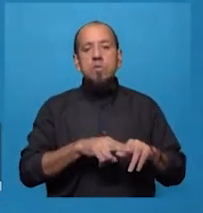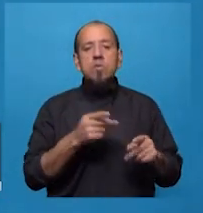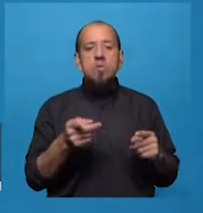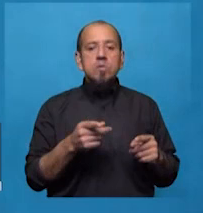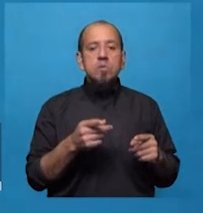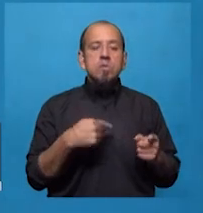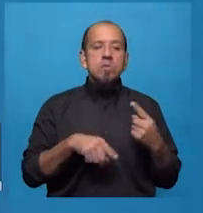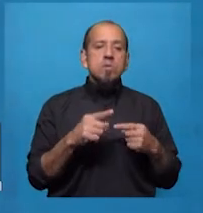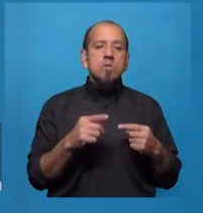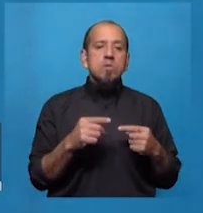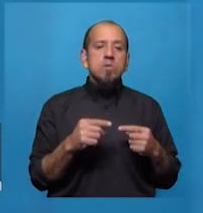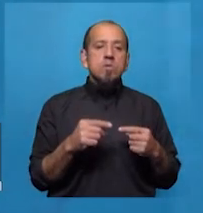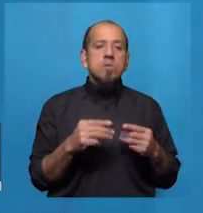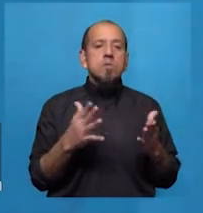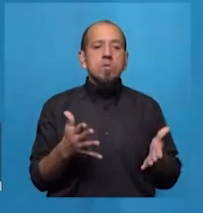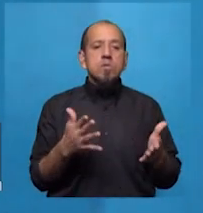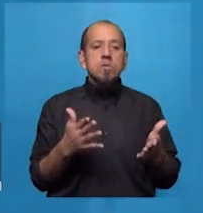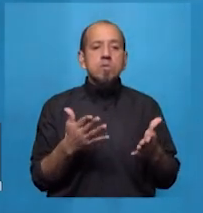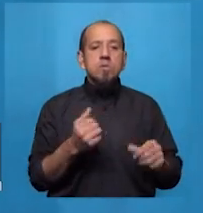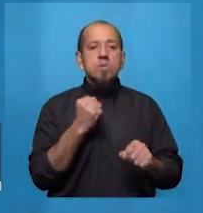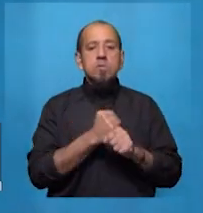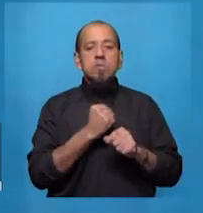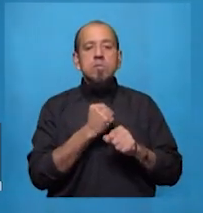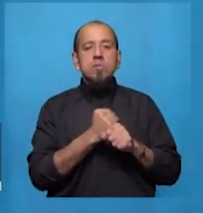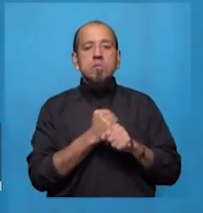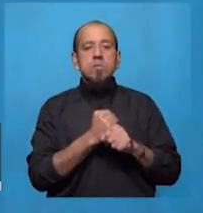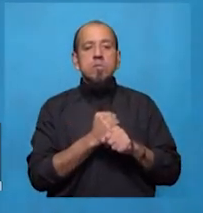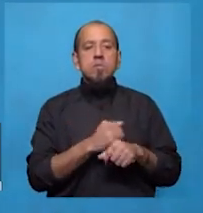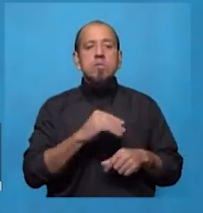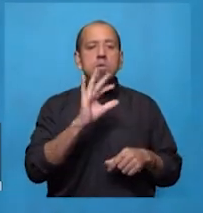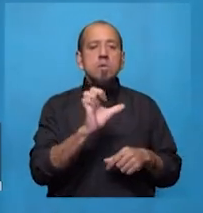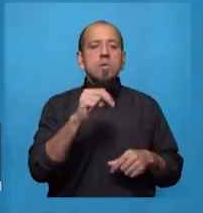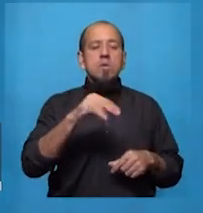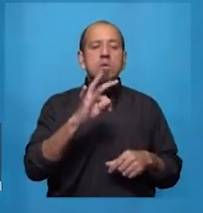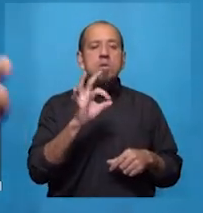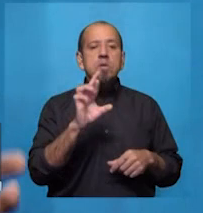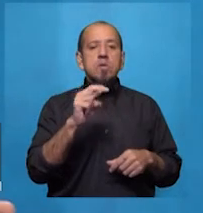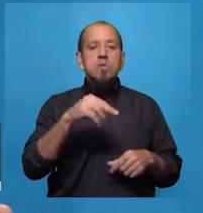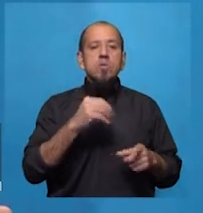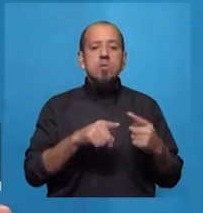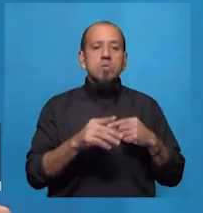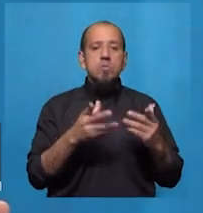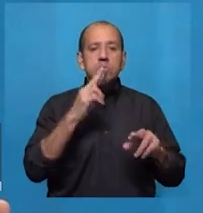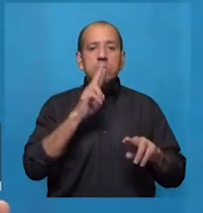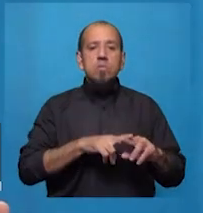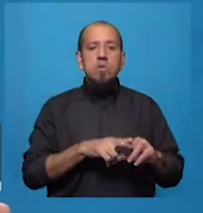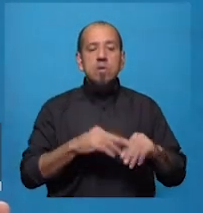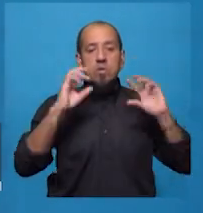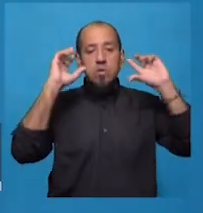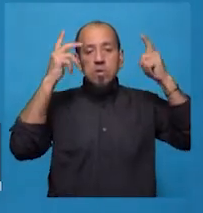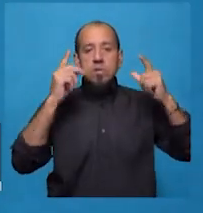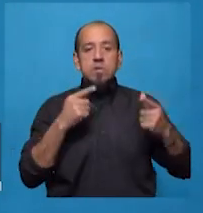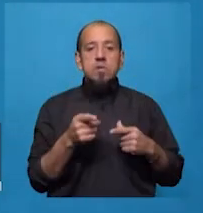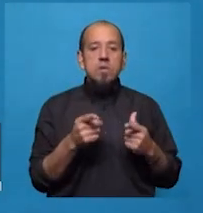del matador Cómo se trabaja con el entorno de las víctimas y con el entorno que se ve impactado por una muerte violenta